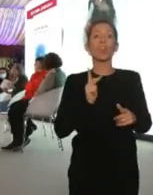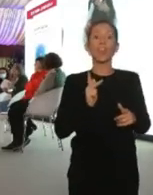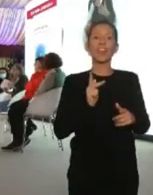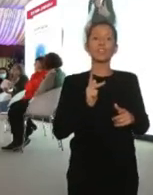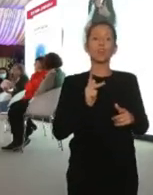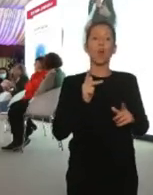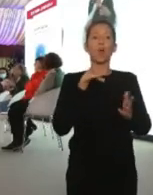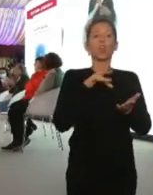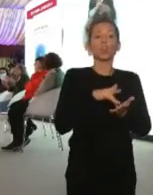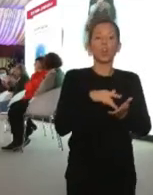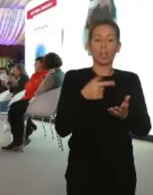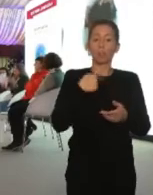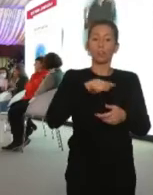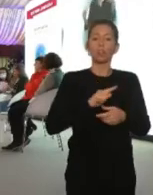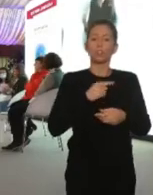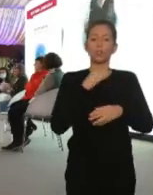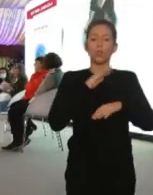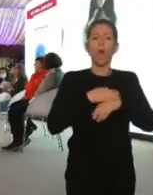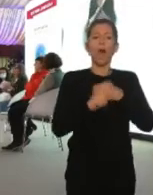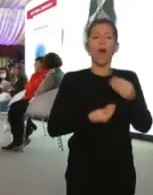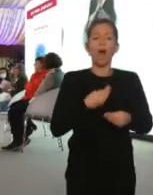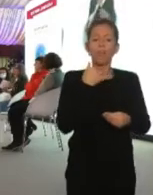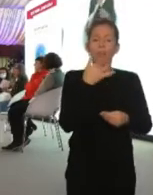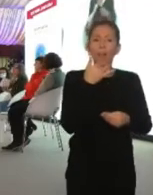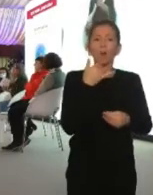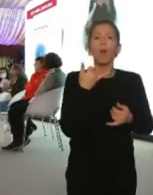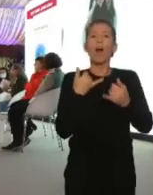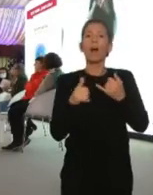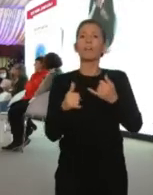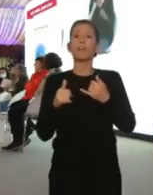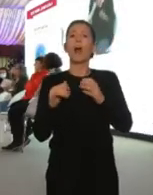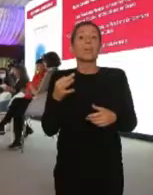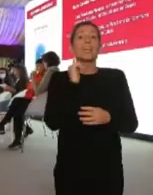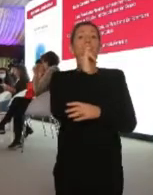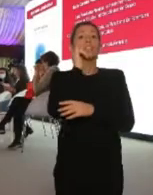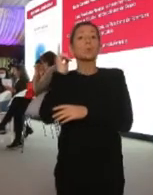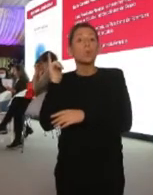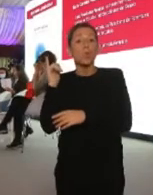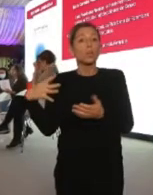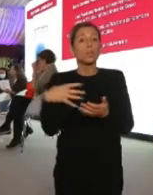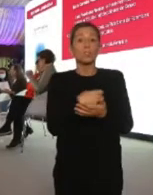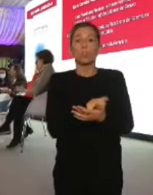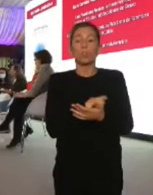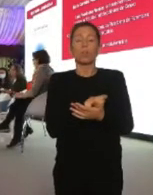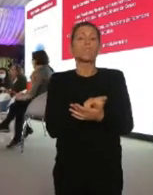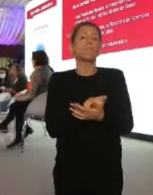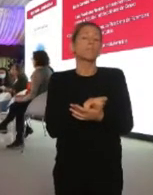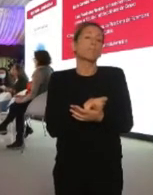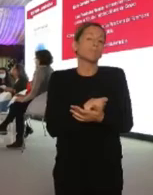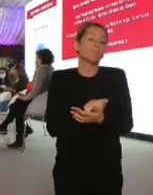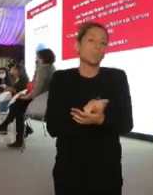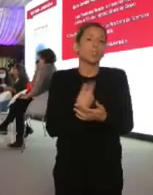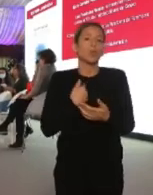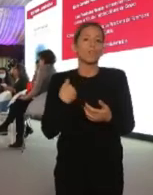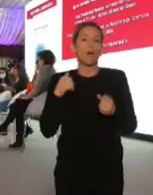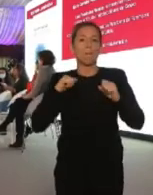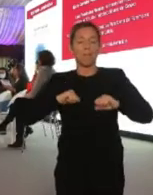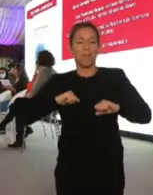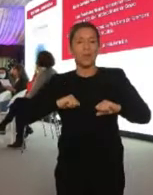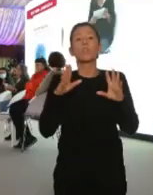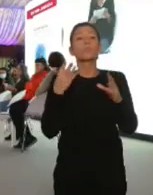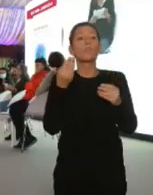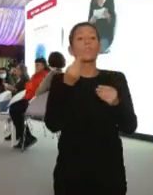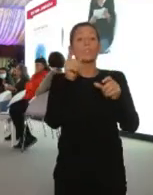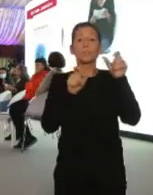una parte de ese machismo que reacciona violentamente, pero hay otra parte que está